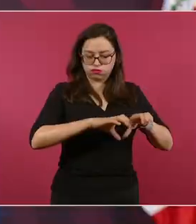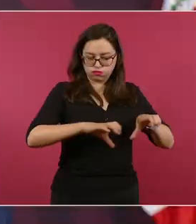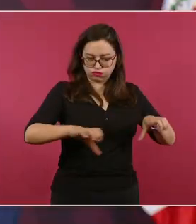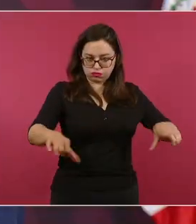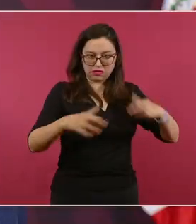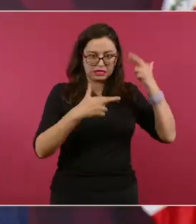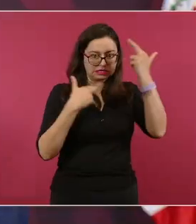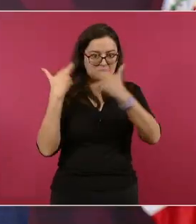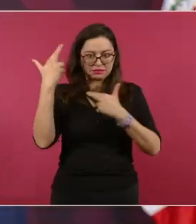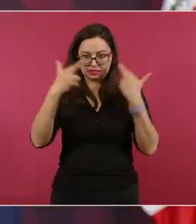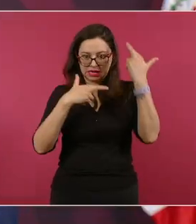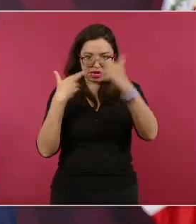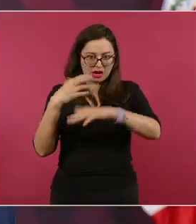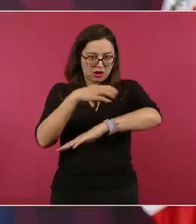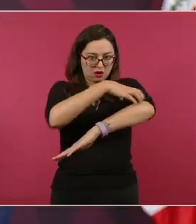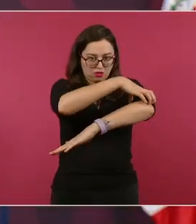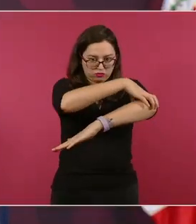están